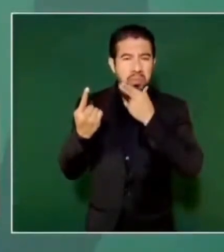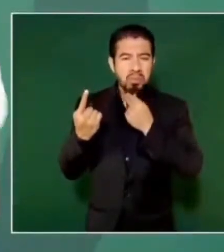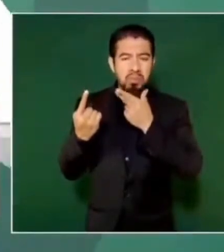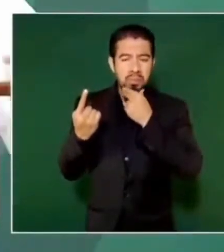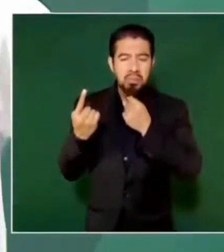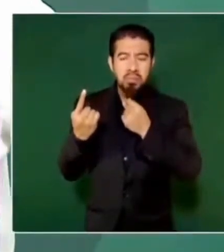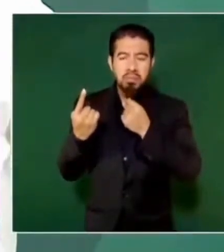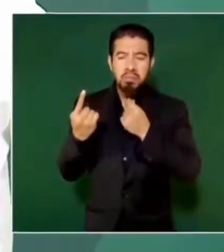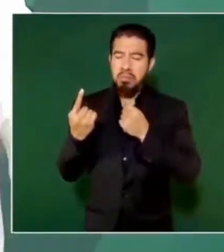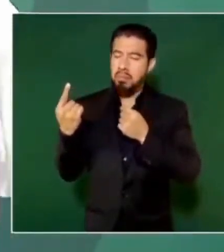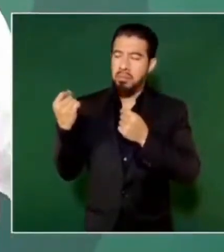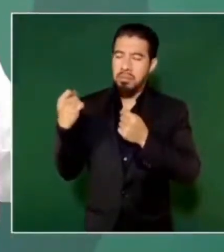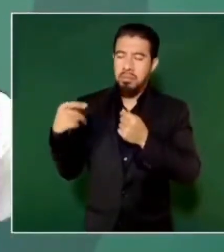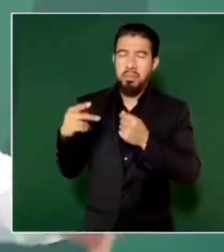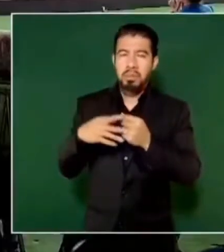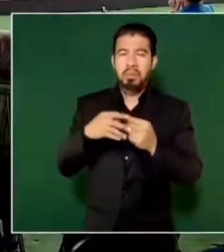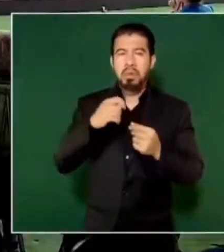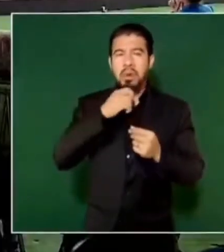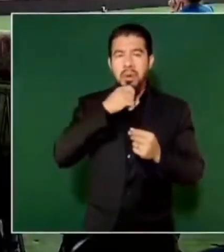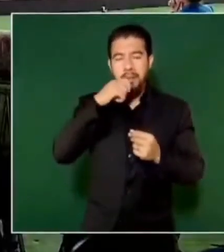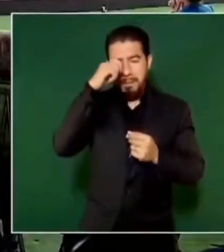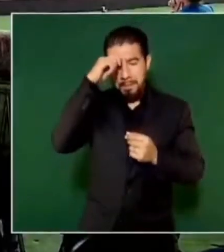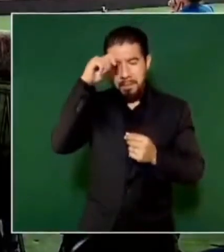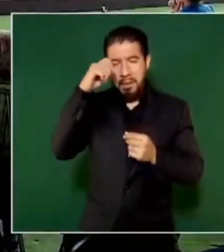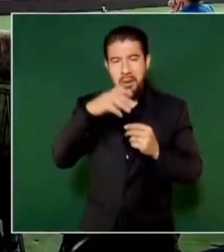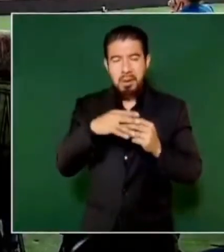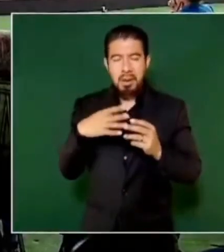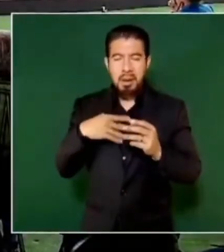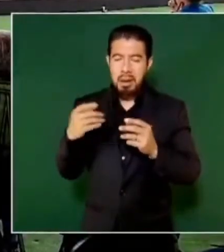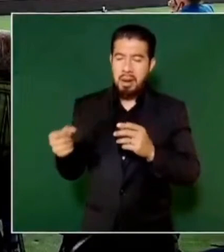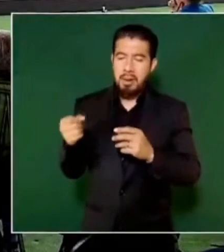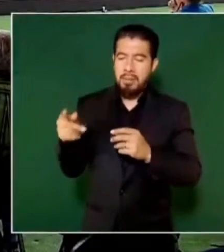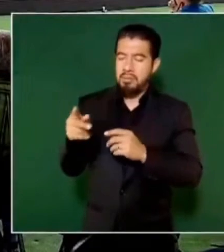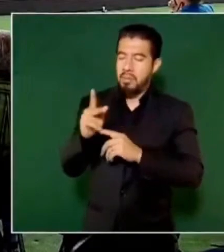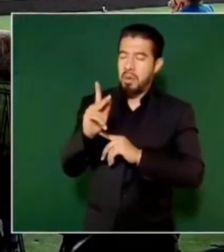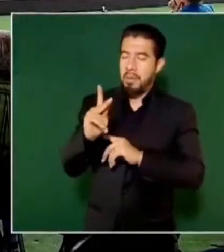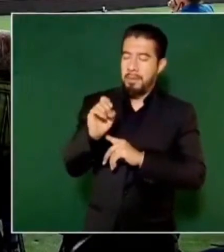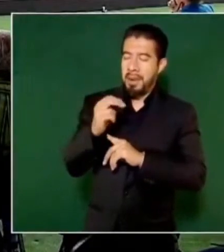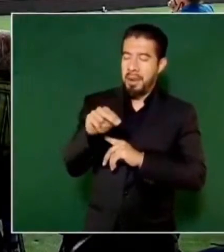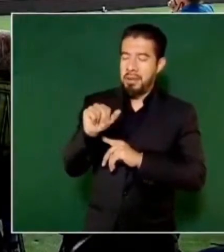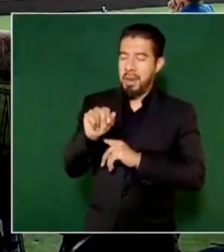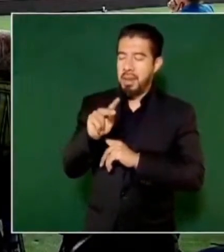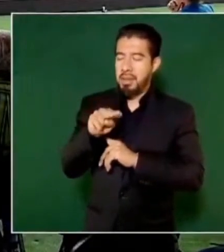que le hizo la campaña al licenciado Peña Nieto,